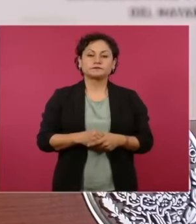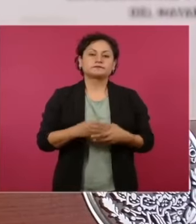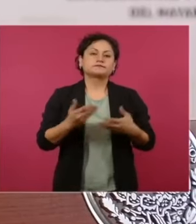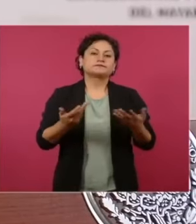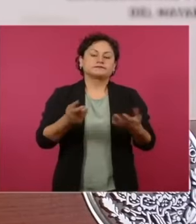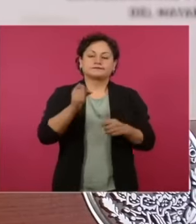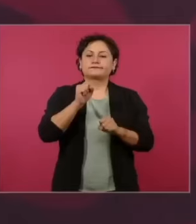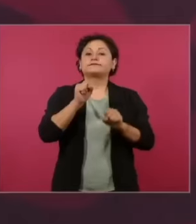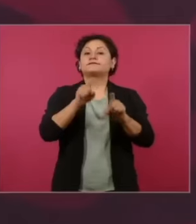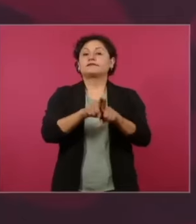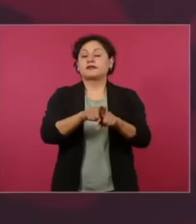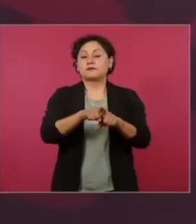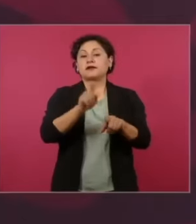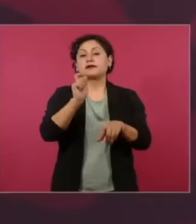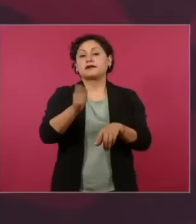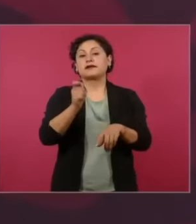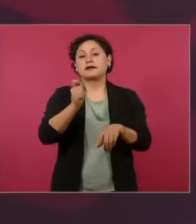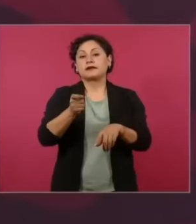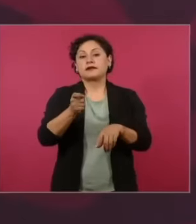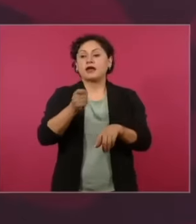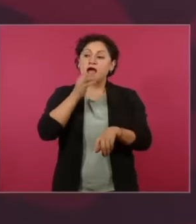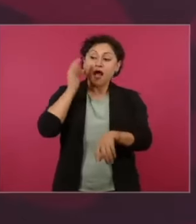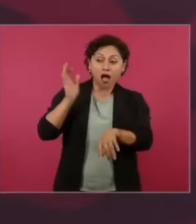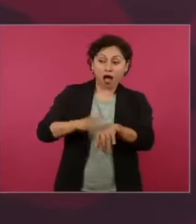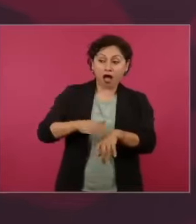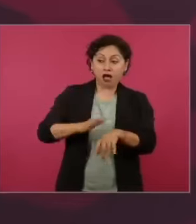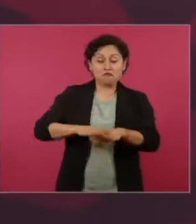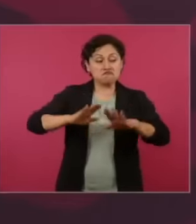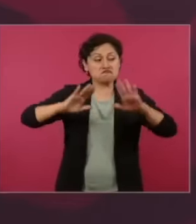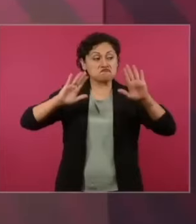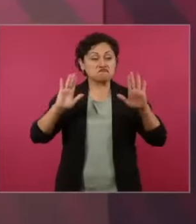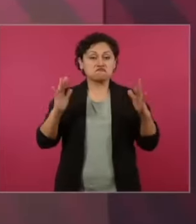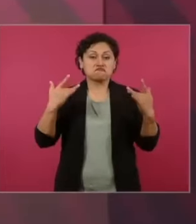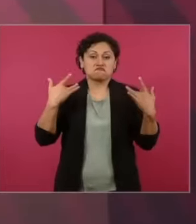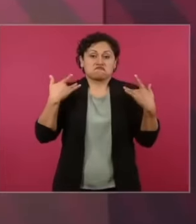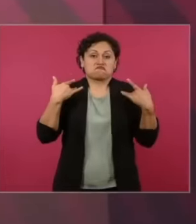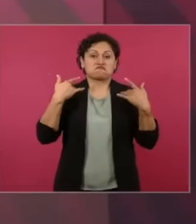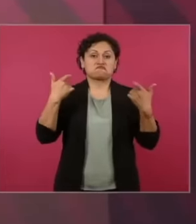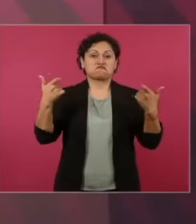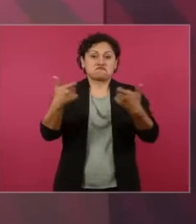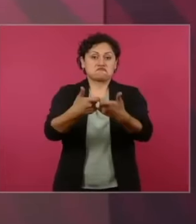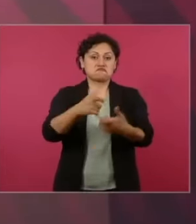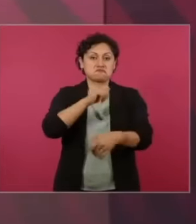de que ya no van a invertir como si se tratara de